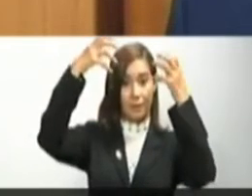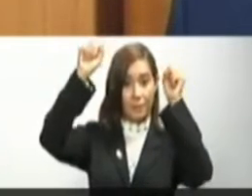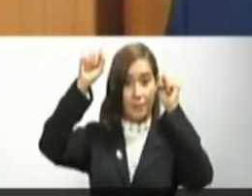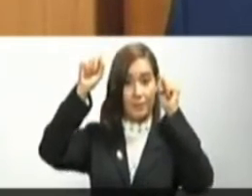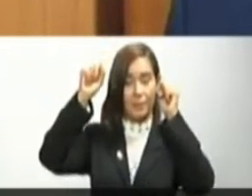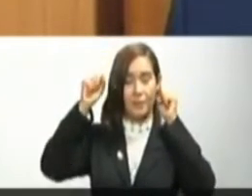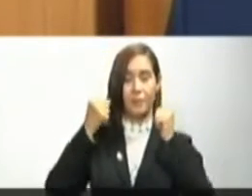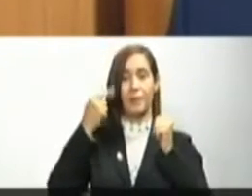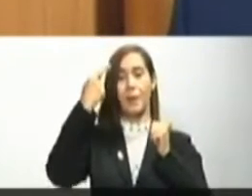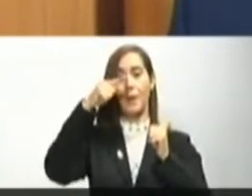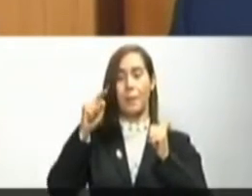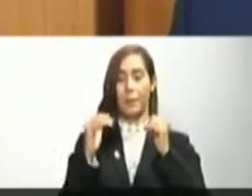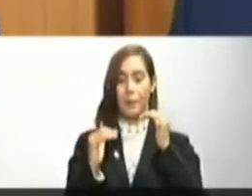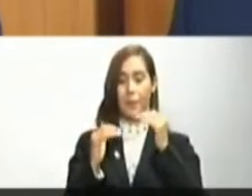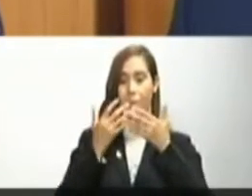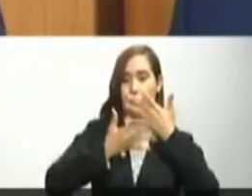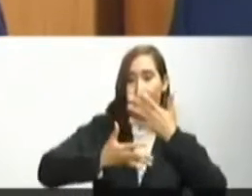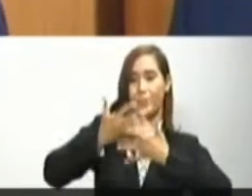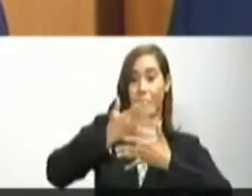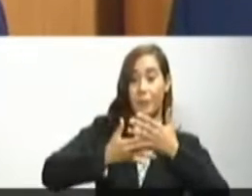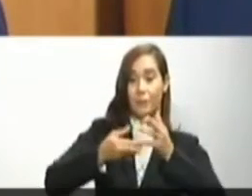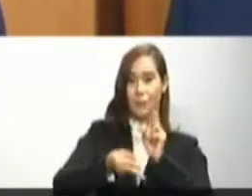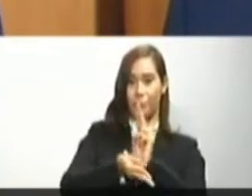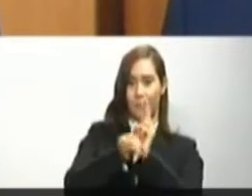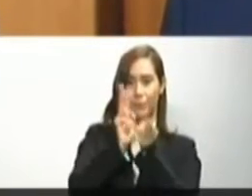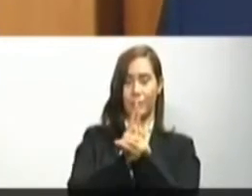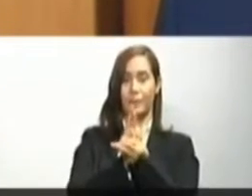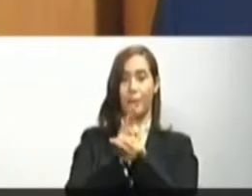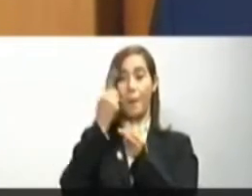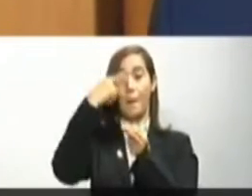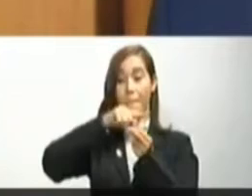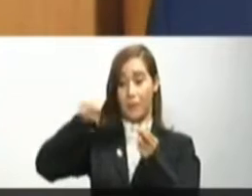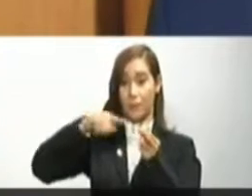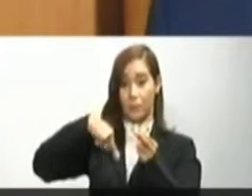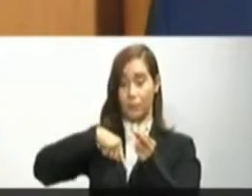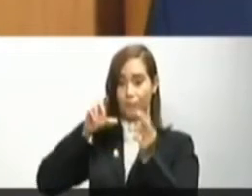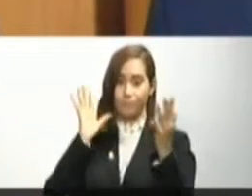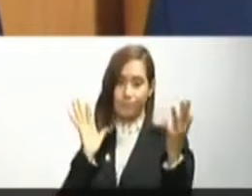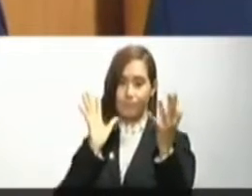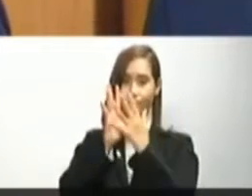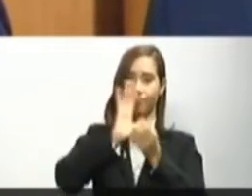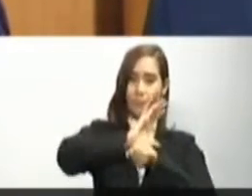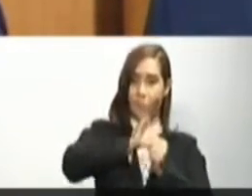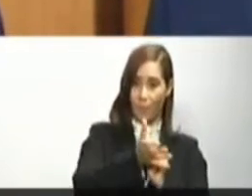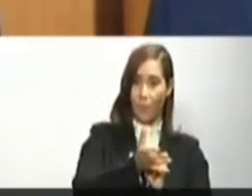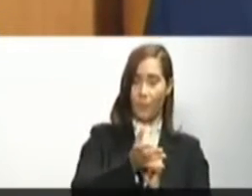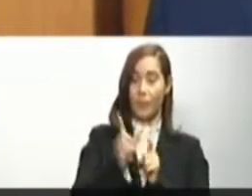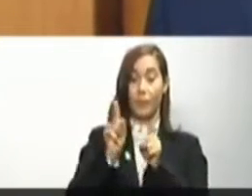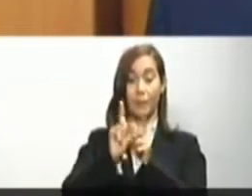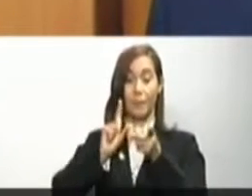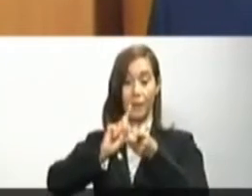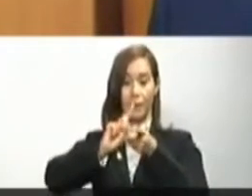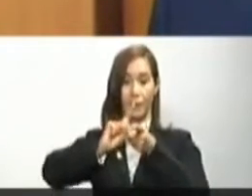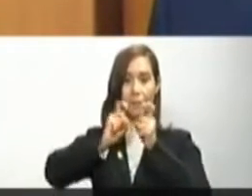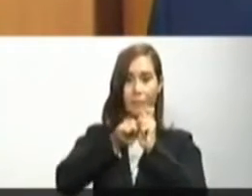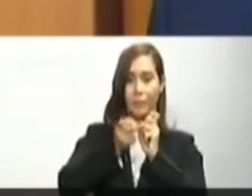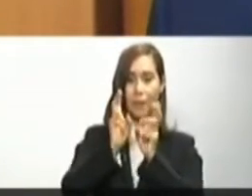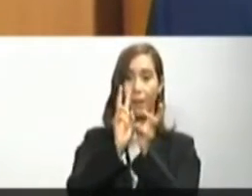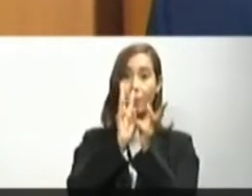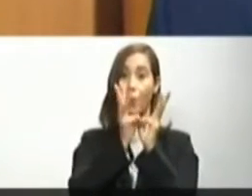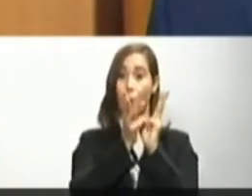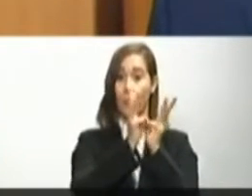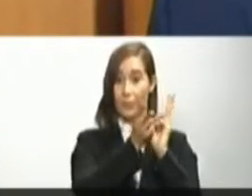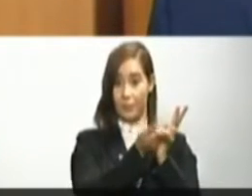un multilateralismo renovado para enfrentar los retos de la pandemia, el cambio climático, así como